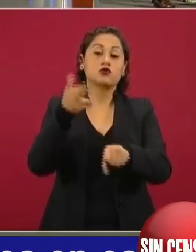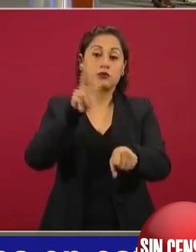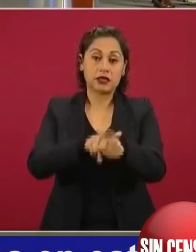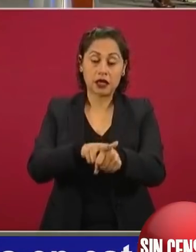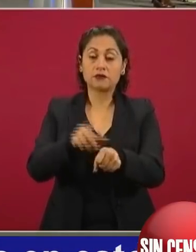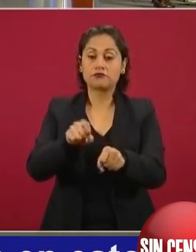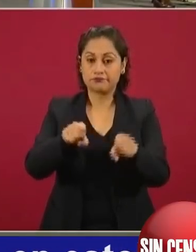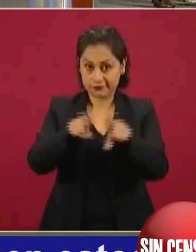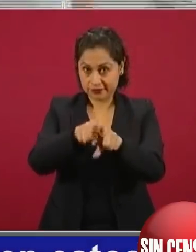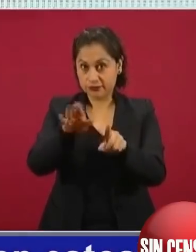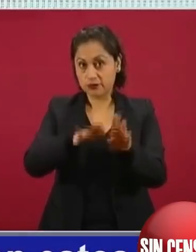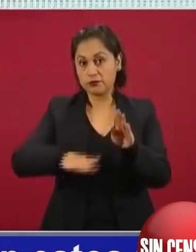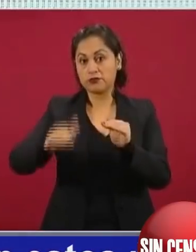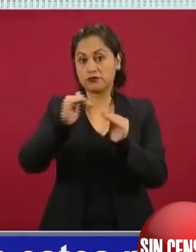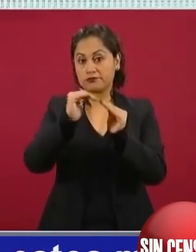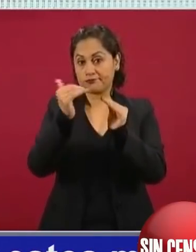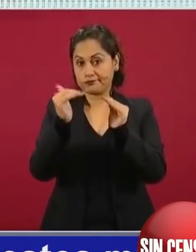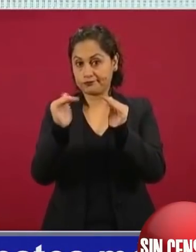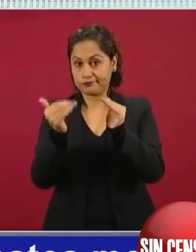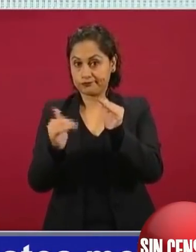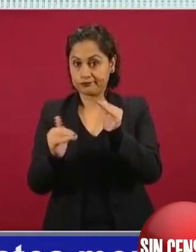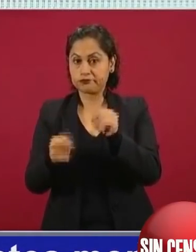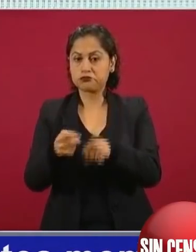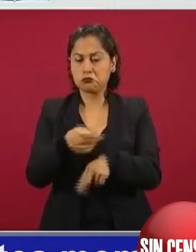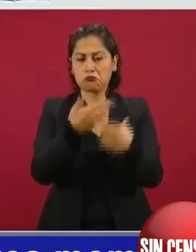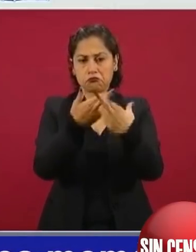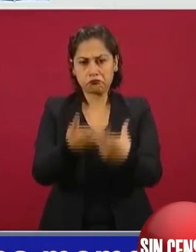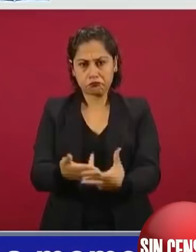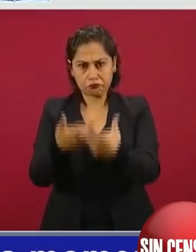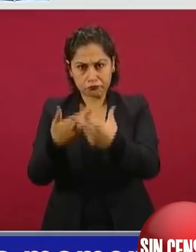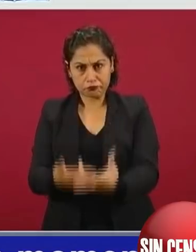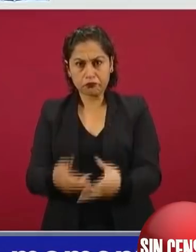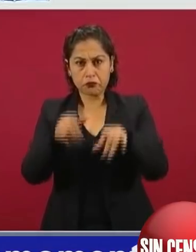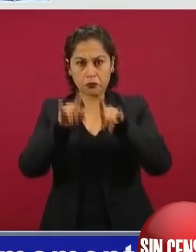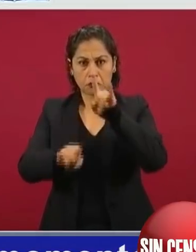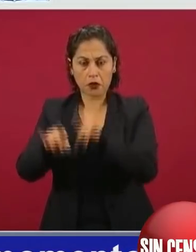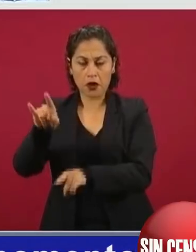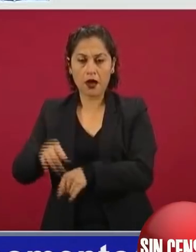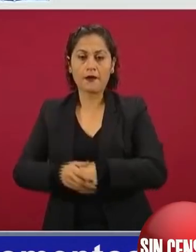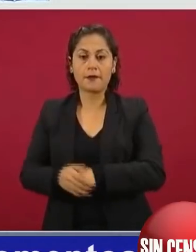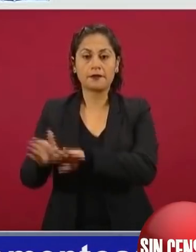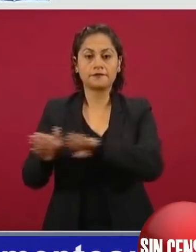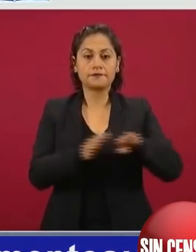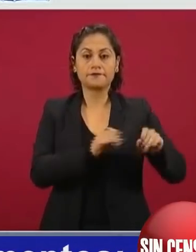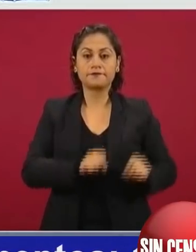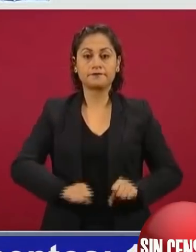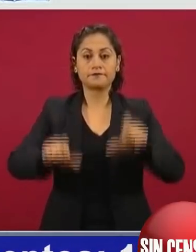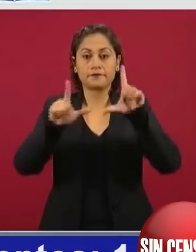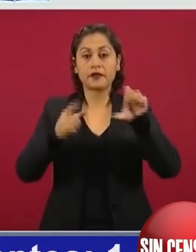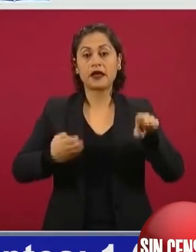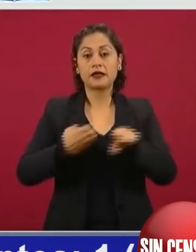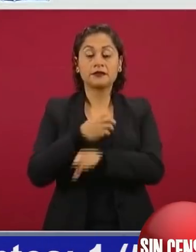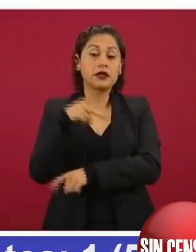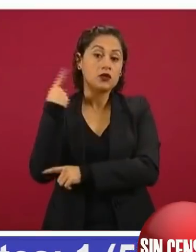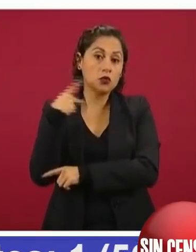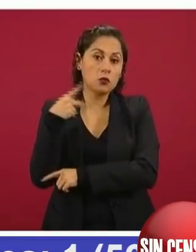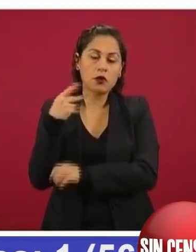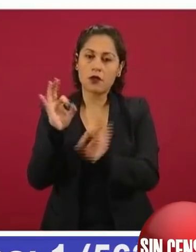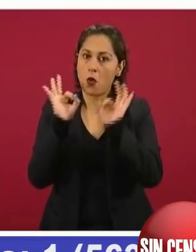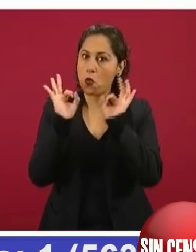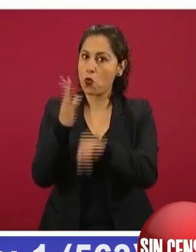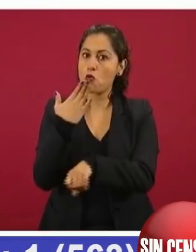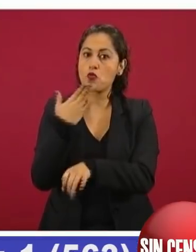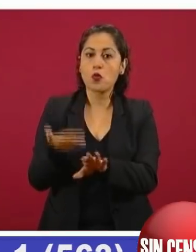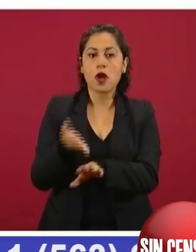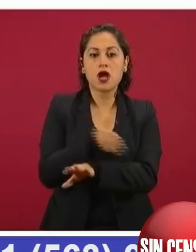descenso y tiene todavía 2/3 partes de reserva hospitalaria. La siguiente, Puebla muy bien, Puebla desde la semana 25 tiene